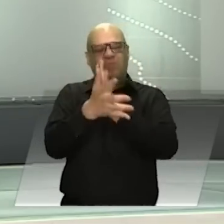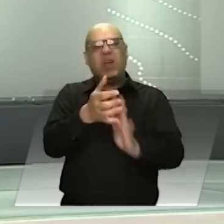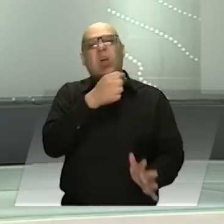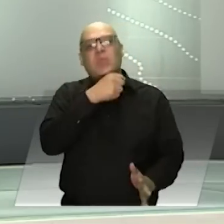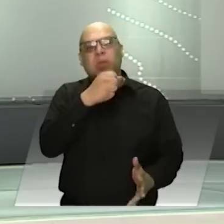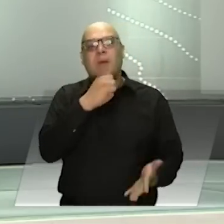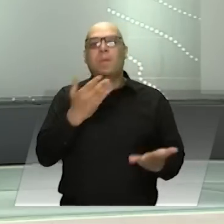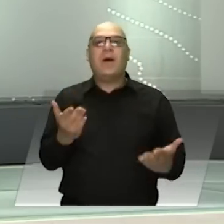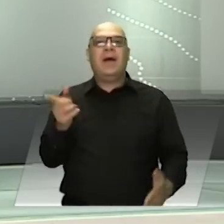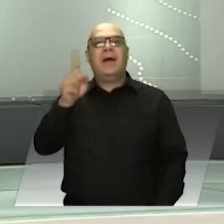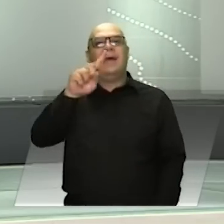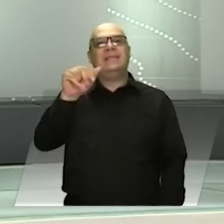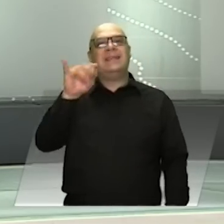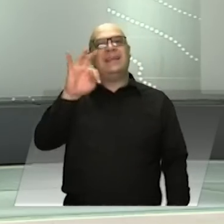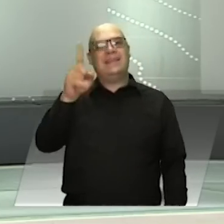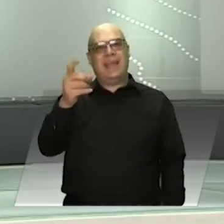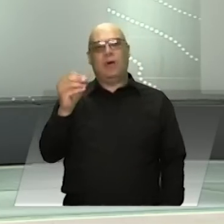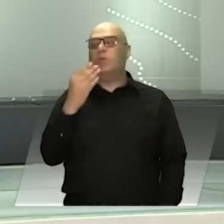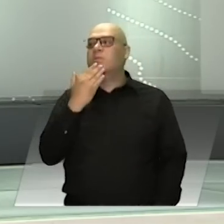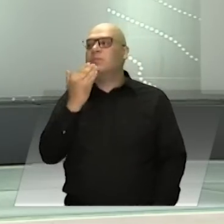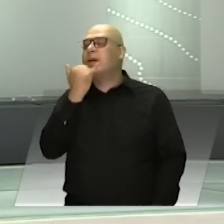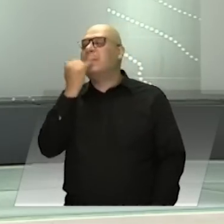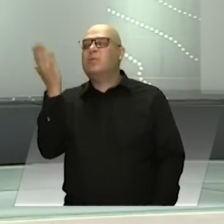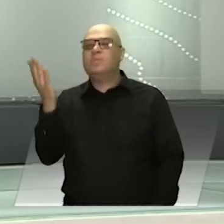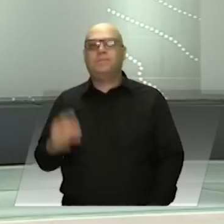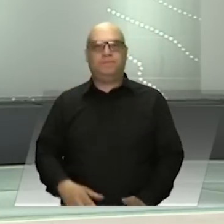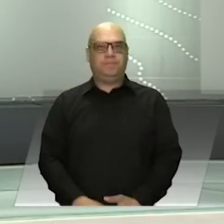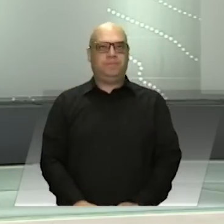Santiago, ¿qué es lo que pasó?